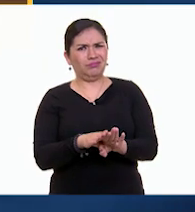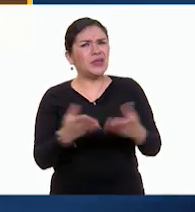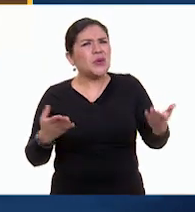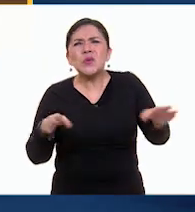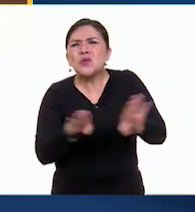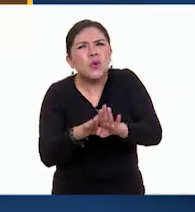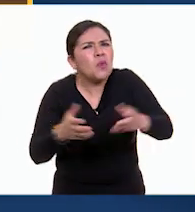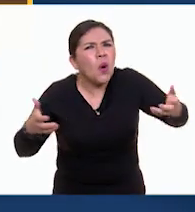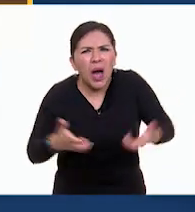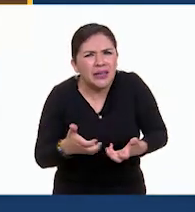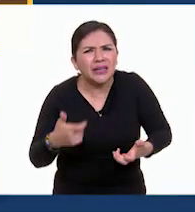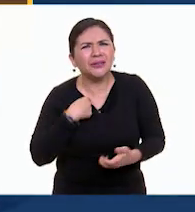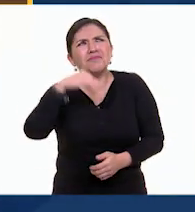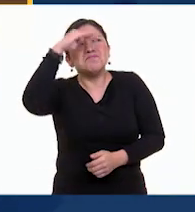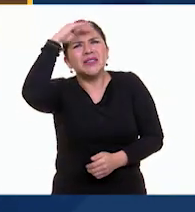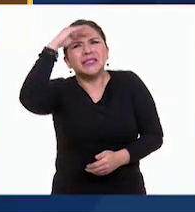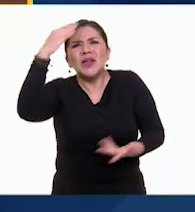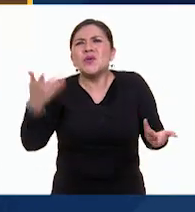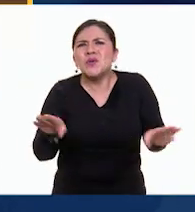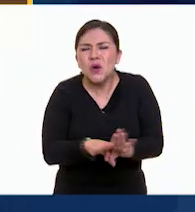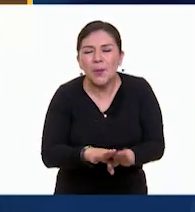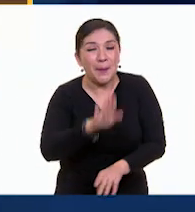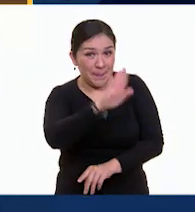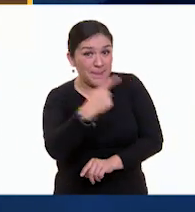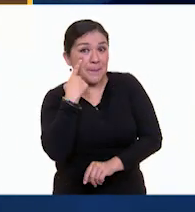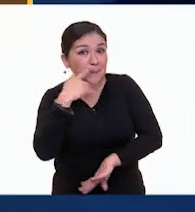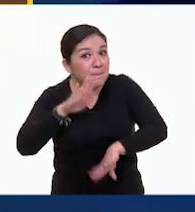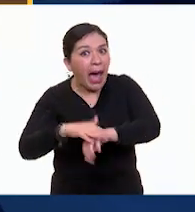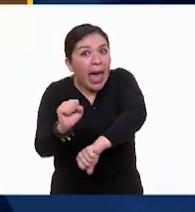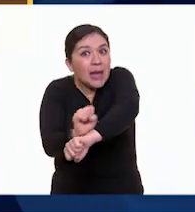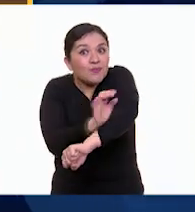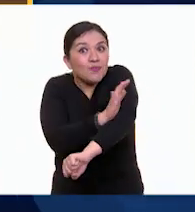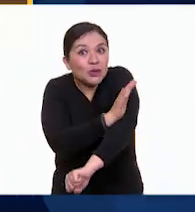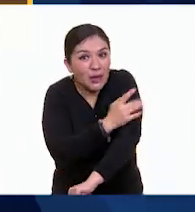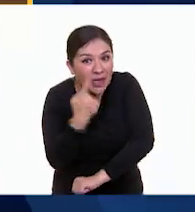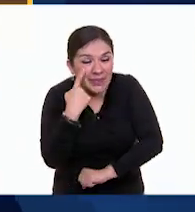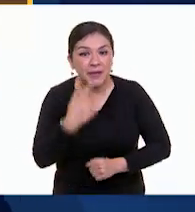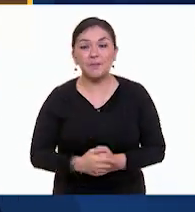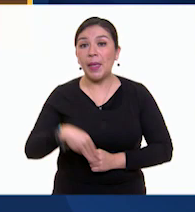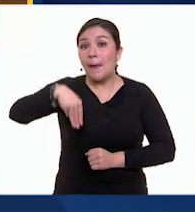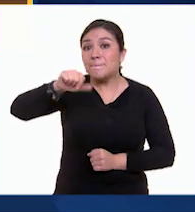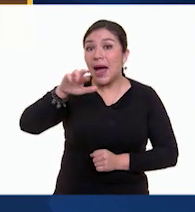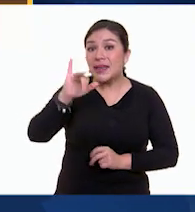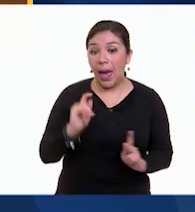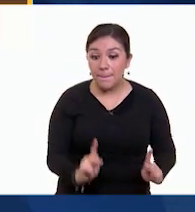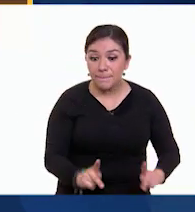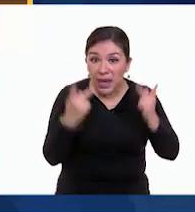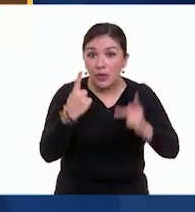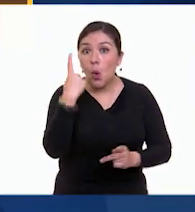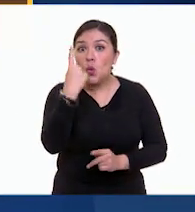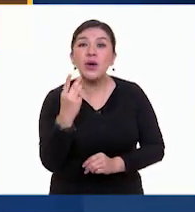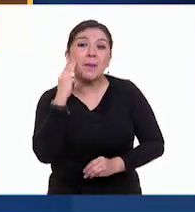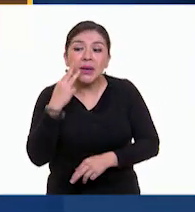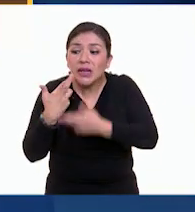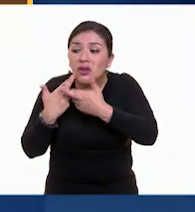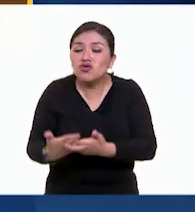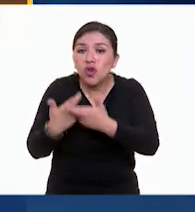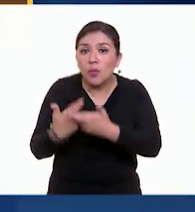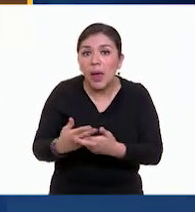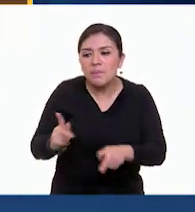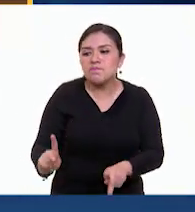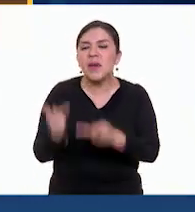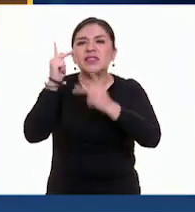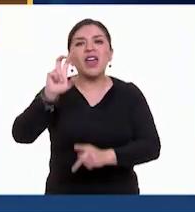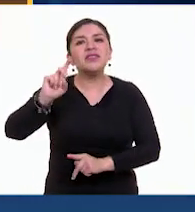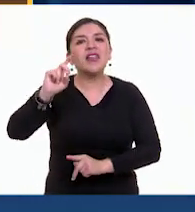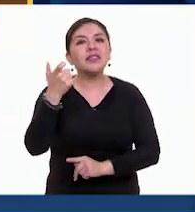hicieron? Ya no la hagas de emoción, Carola. Esto es lo más emocionante. María vendió la manzana que le sobraba en 30